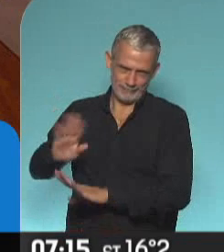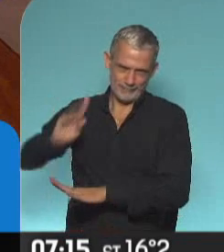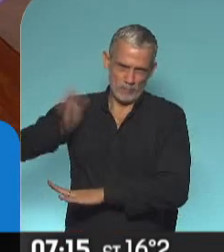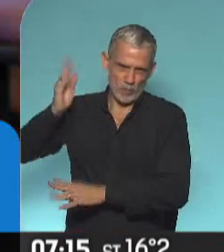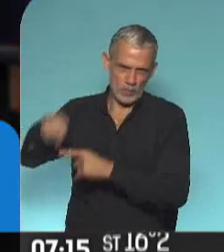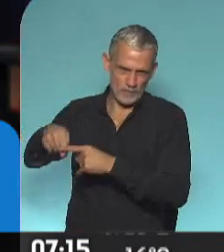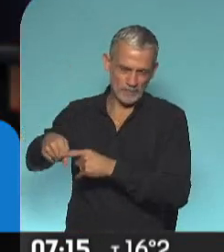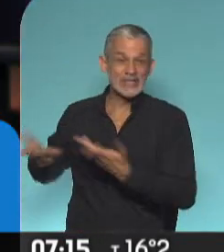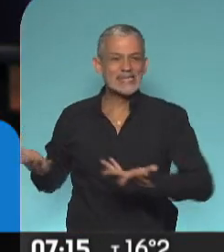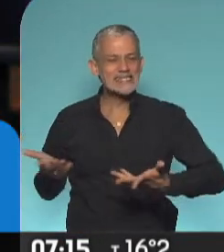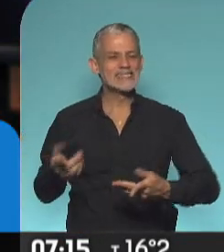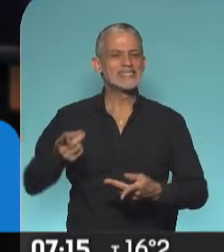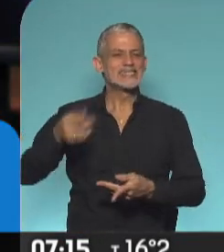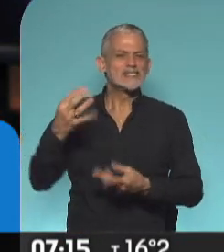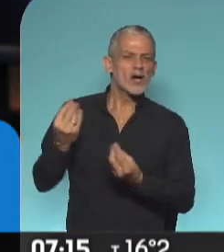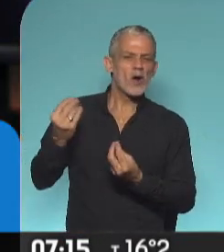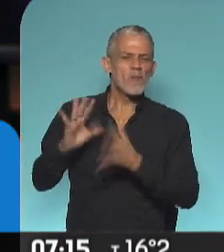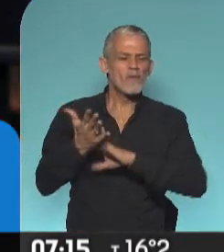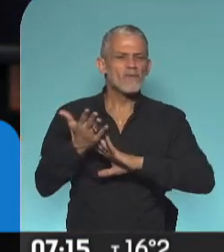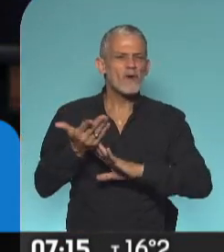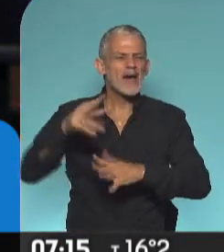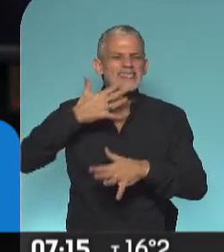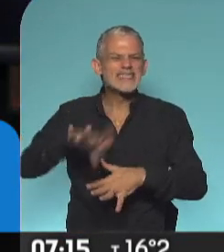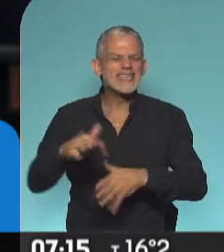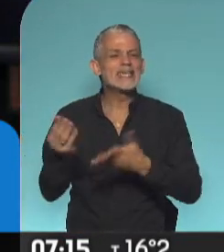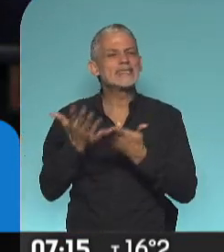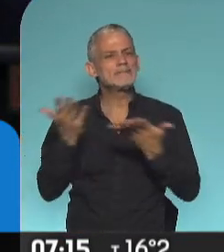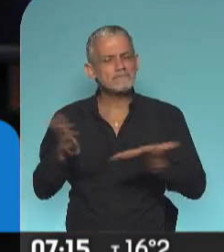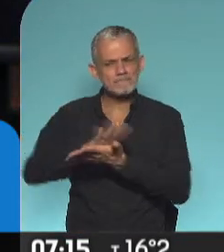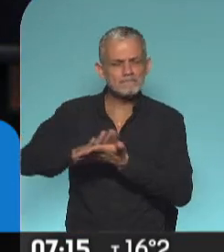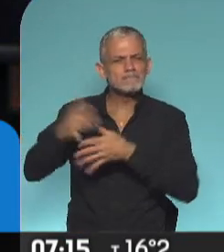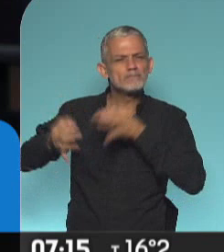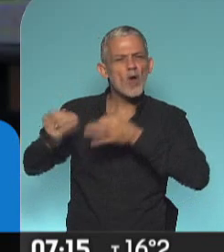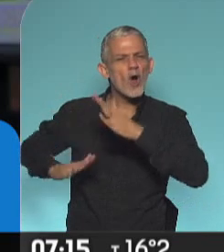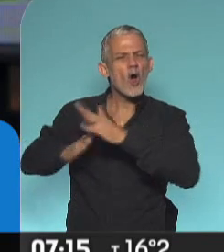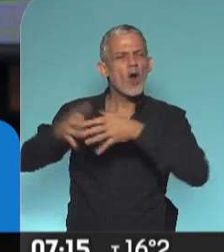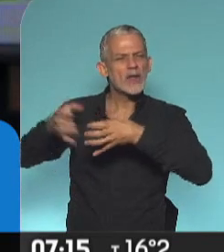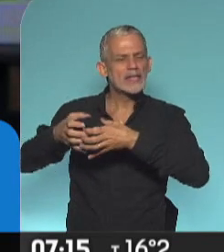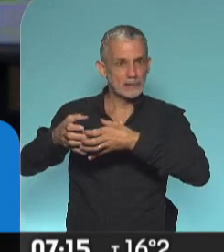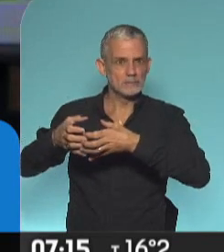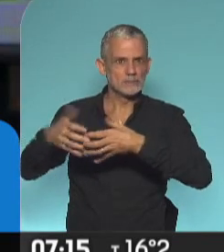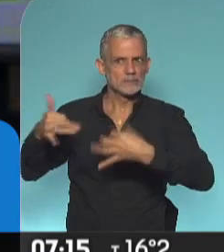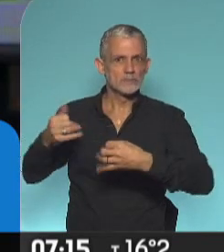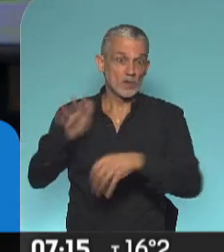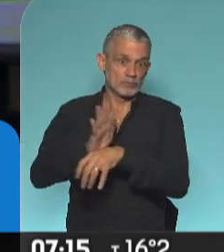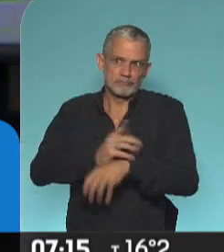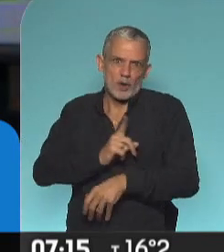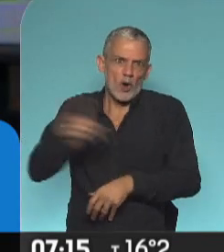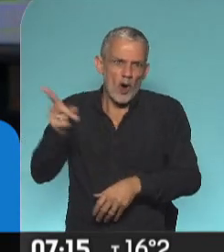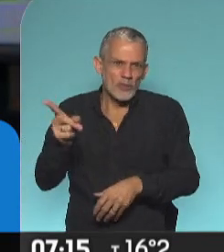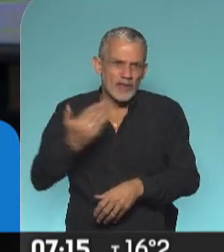bien, ¿cómo se interpreta? ¿Qué se lee de esto que resolvió la Corte? Que, insisto, va muy en contra de lo